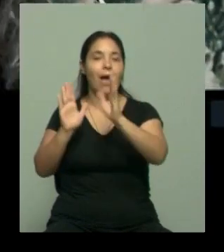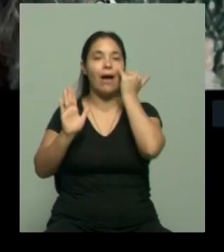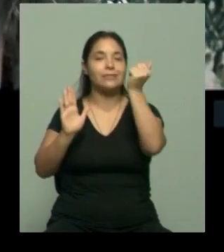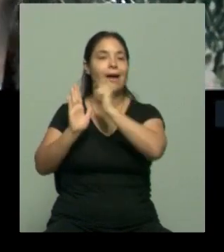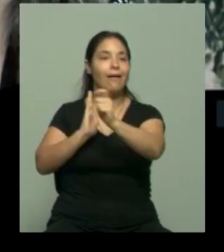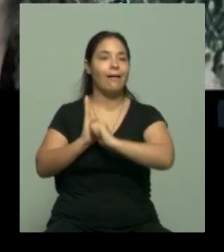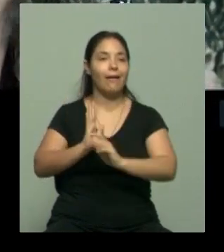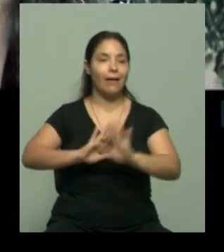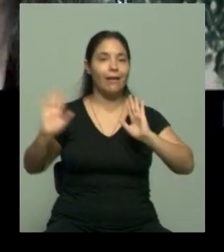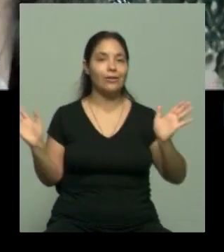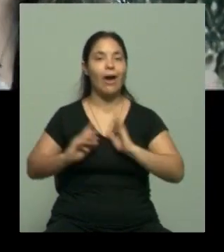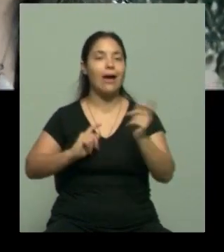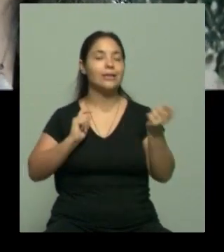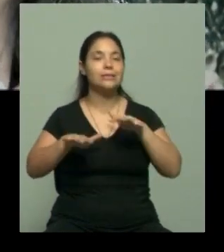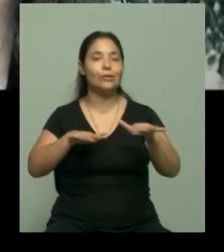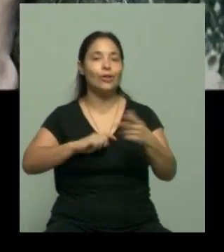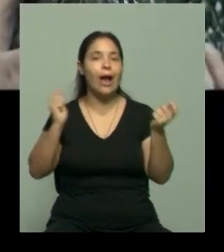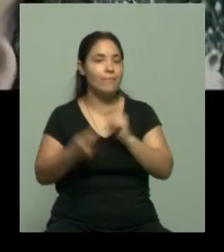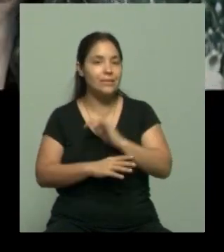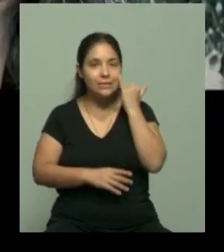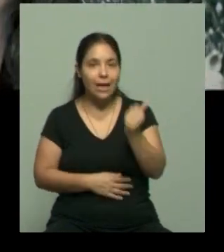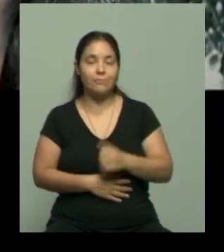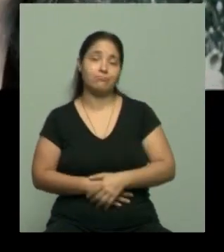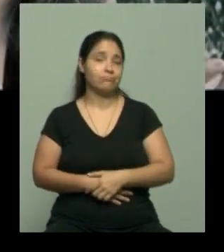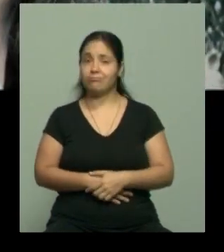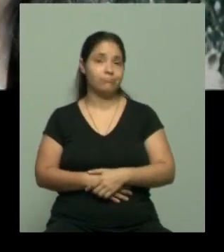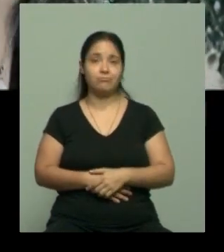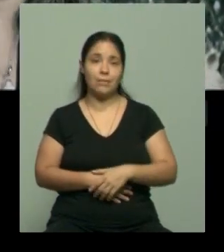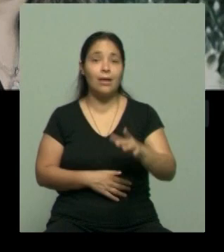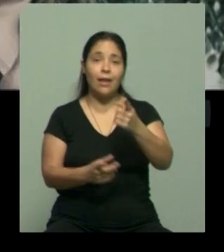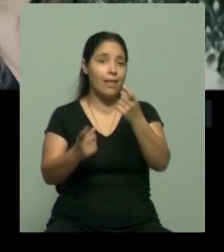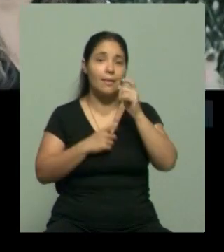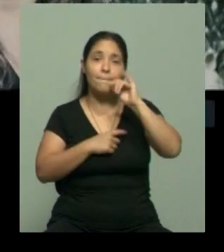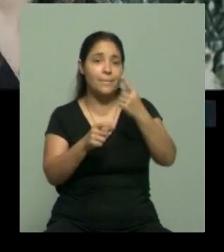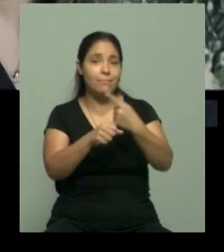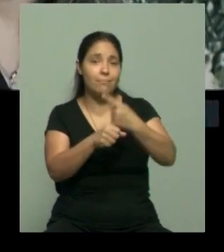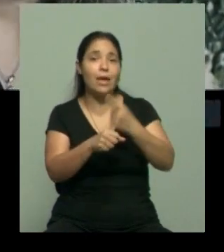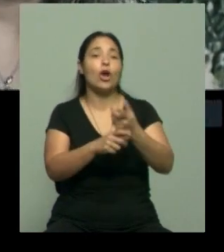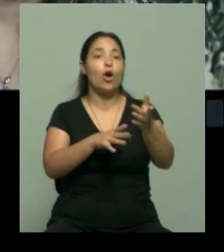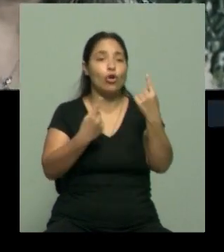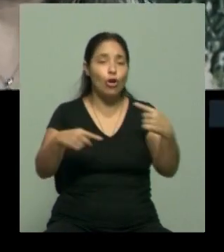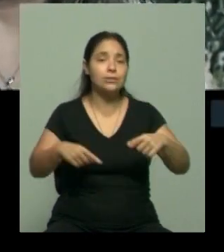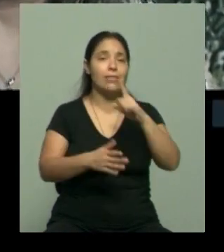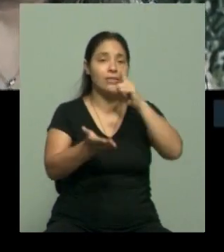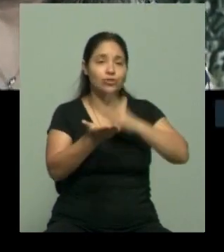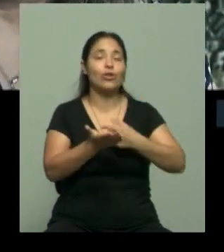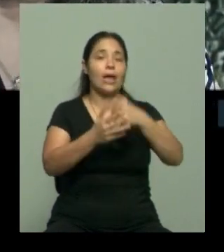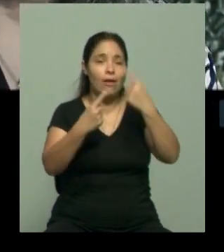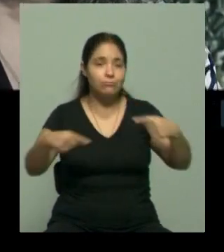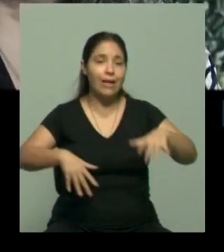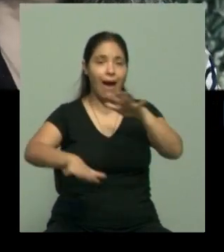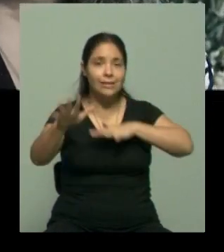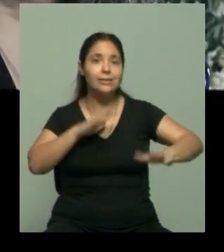con eso se cambia la situación. No se cambia si no hay políticas que acompañen a esa legislación a llevar adelante estos procesos. Claro, o